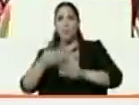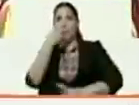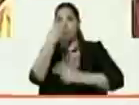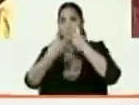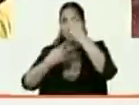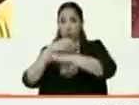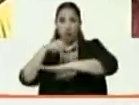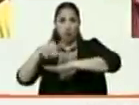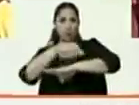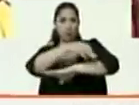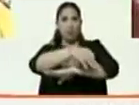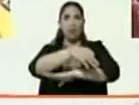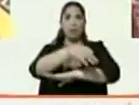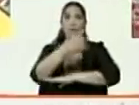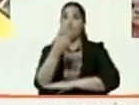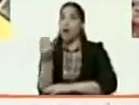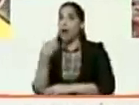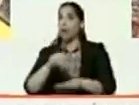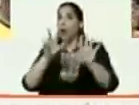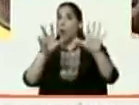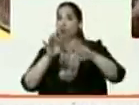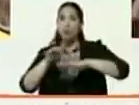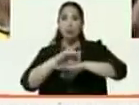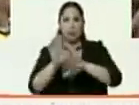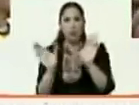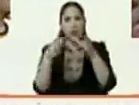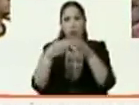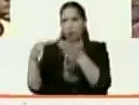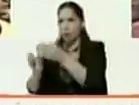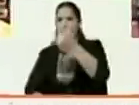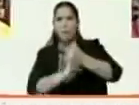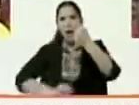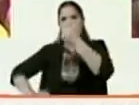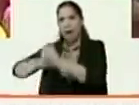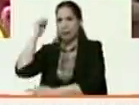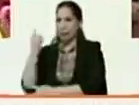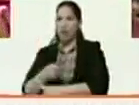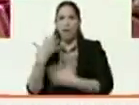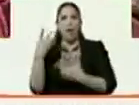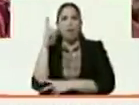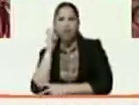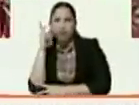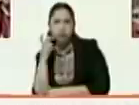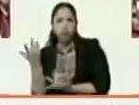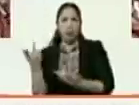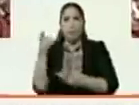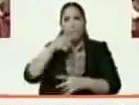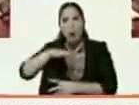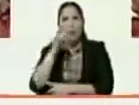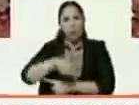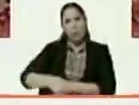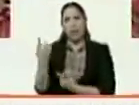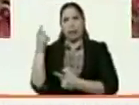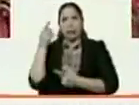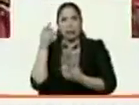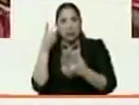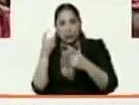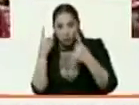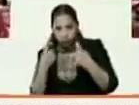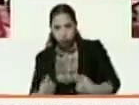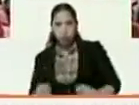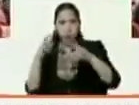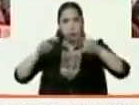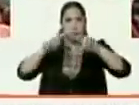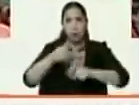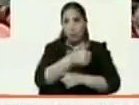municipio, todavía nos faltan 8, a reunirnos con las bases, a oír la crítica, la autocrítica, a permitir que